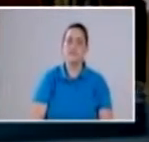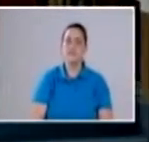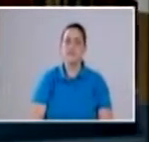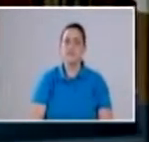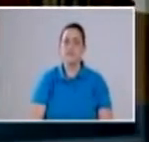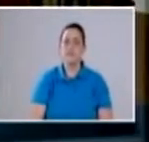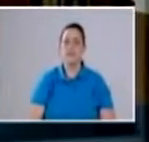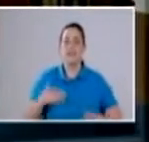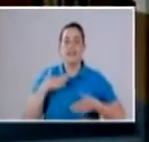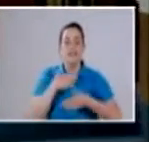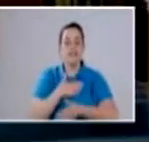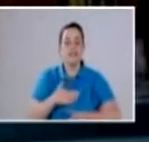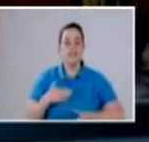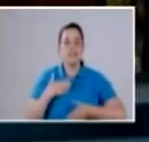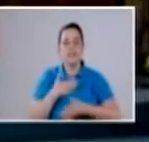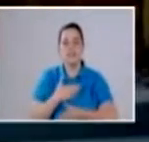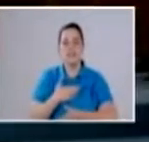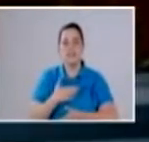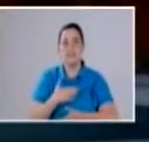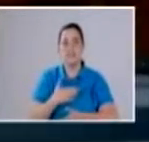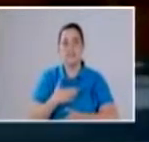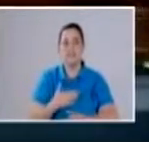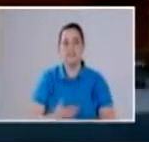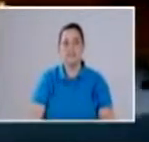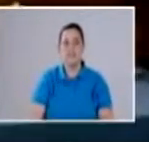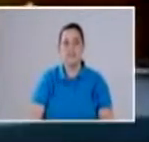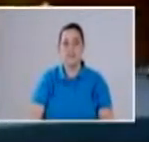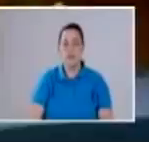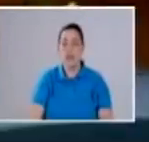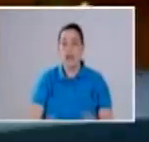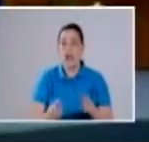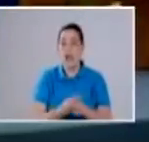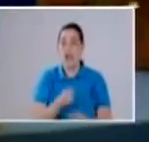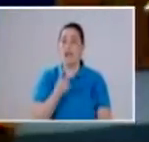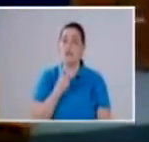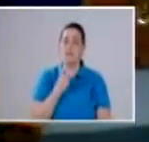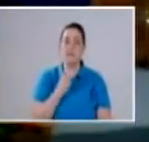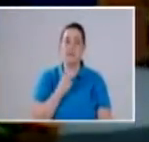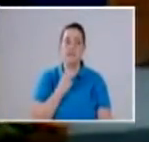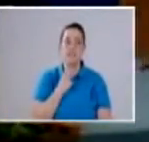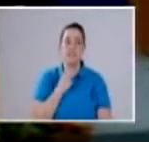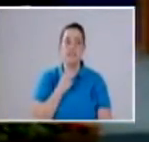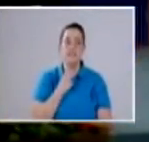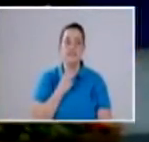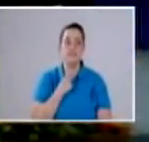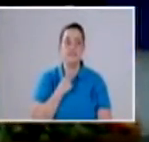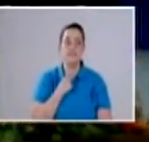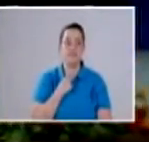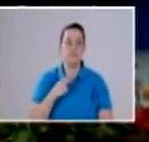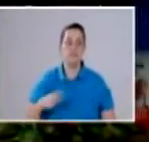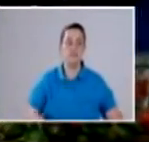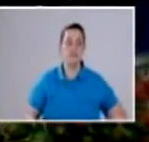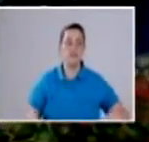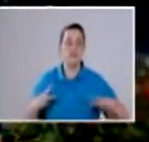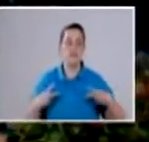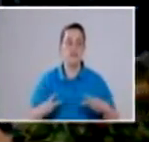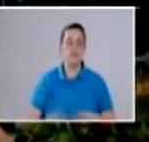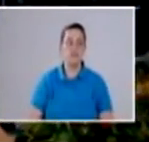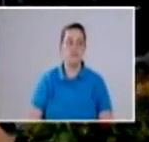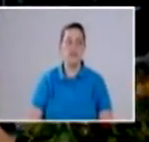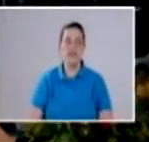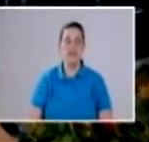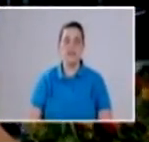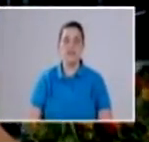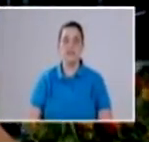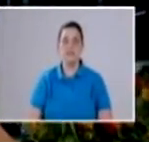Agradar y está realizando su vida. Entonces, cuando yo esto lo llevo al Cantar